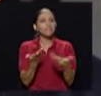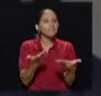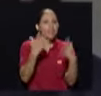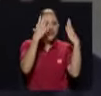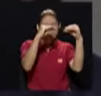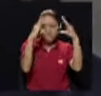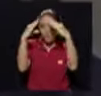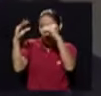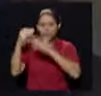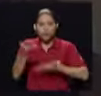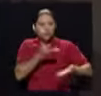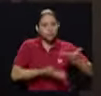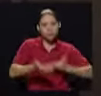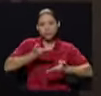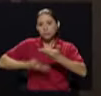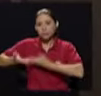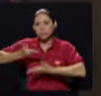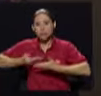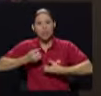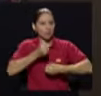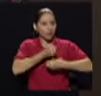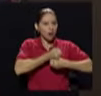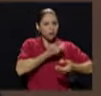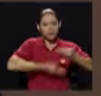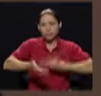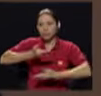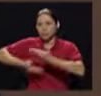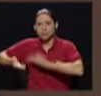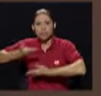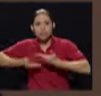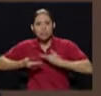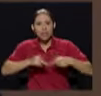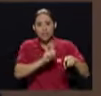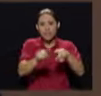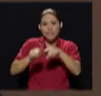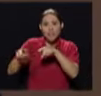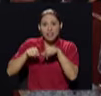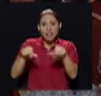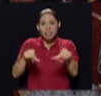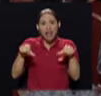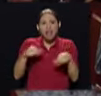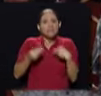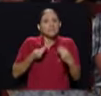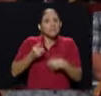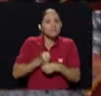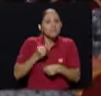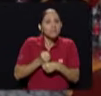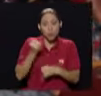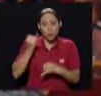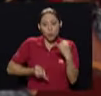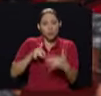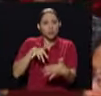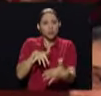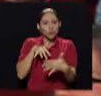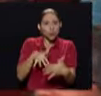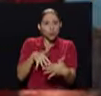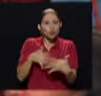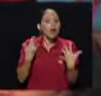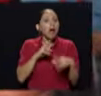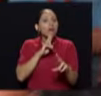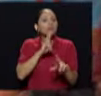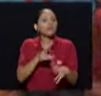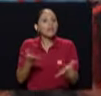es el intercambio de información, intercambio de trabajos, qué es lo que está haciendo la gente en diferentes áreas y los últimos estudios y